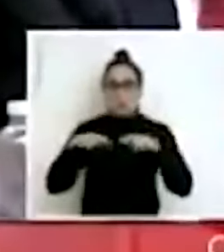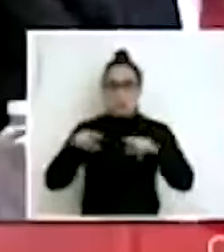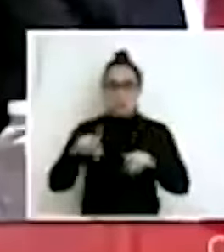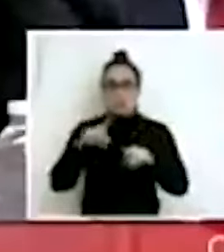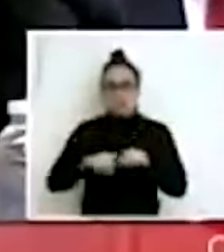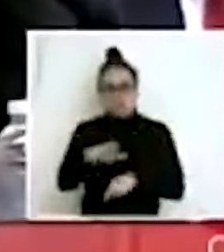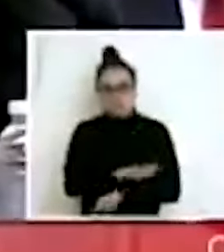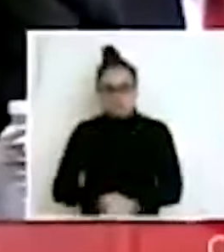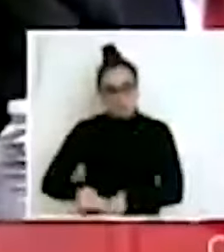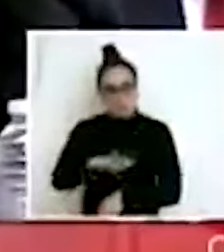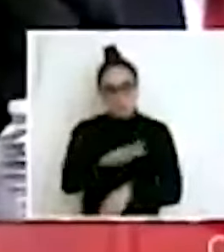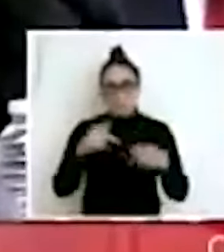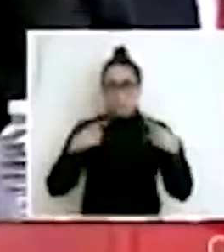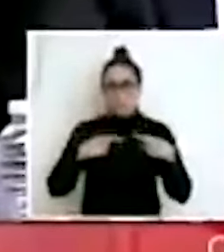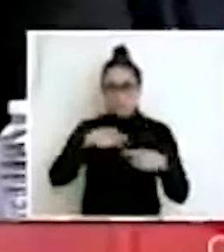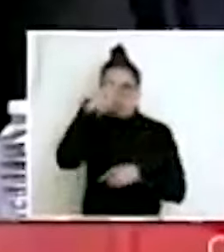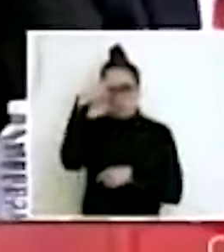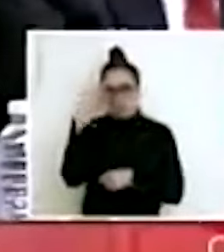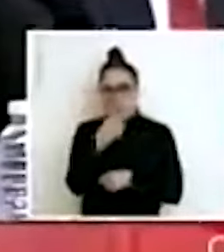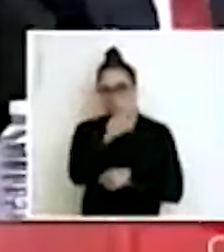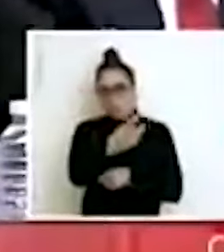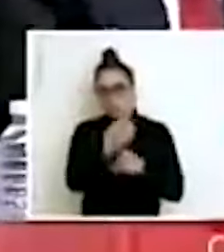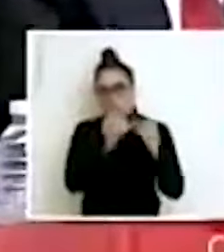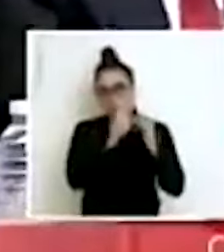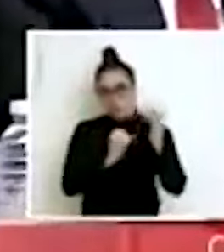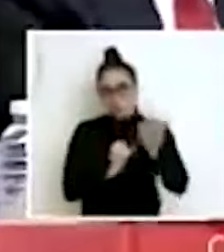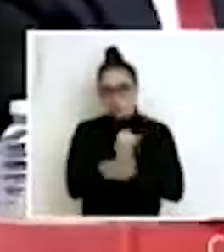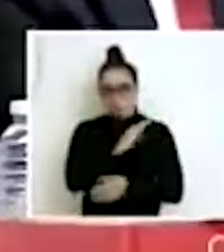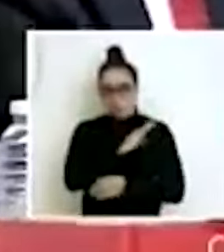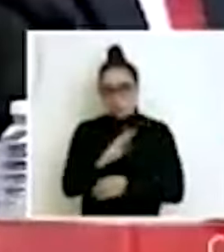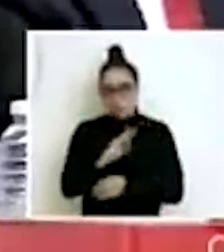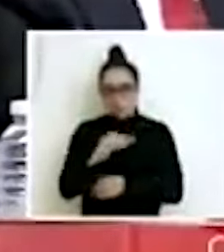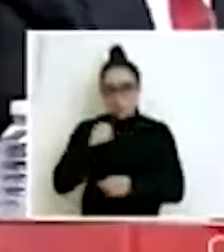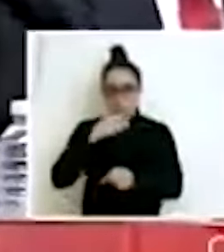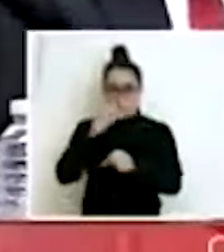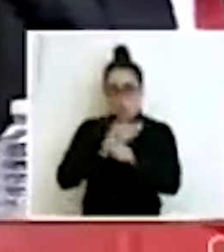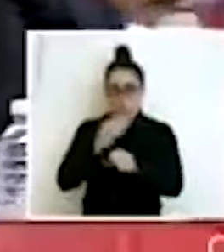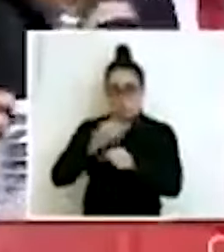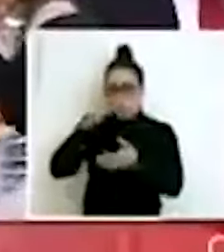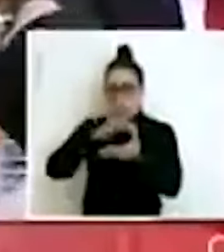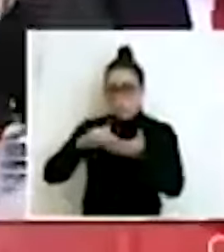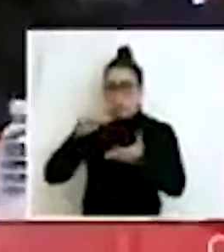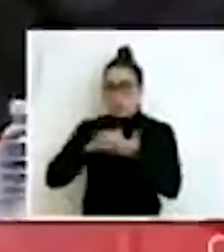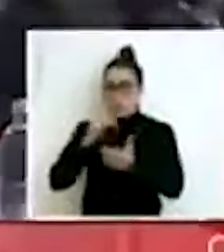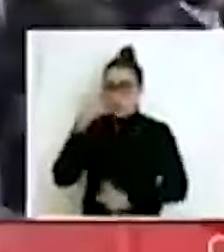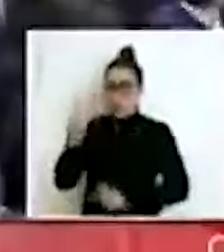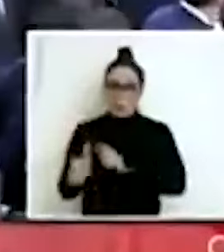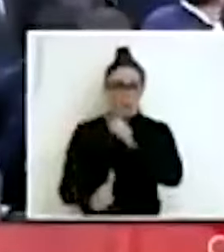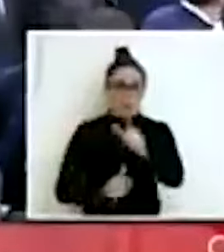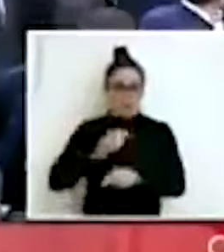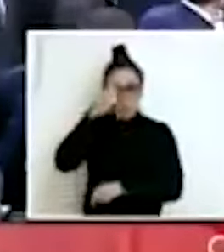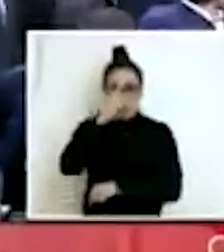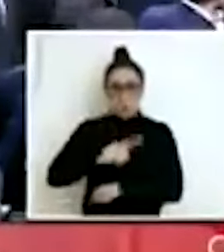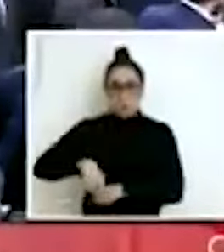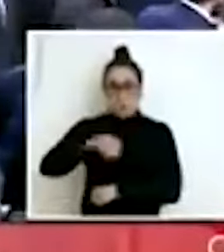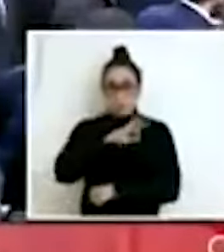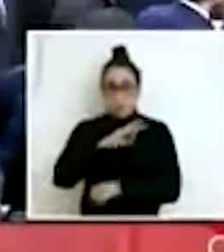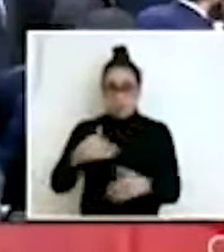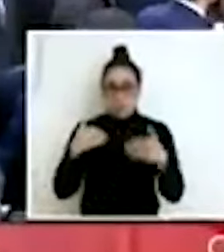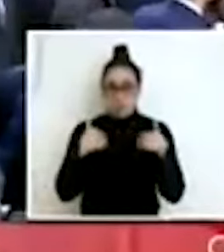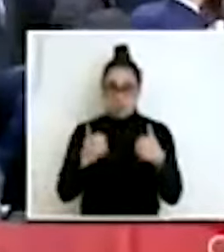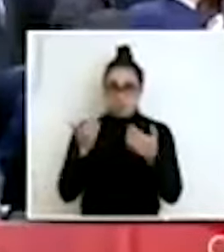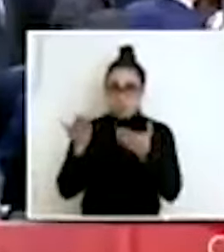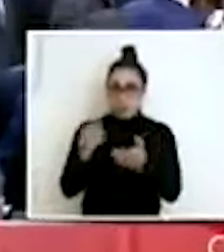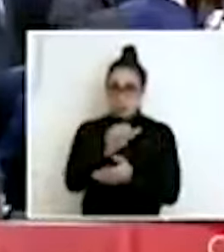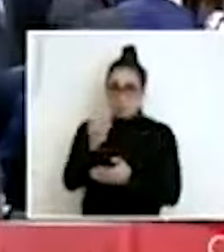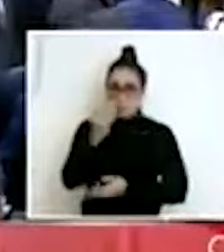lo que evidentemente ocurrió. Y segundo, el senador Noroña afirmó que Daniel Barreda estaba en